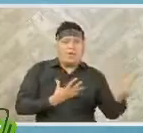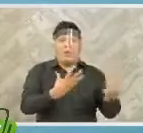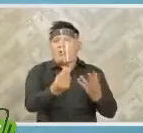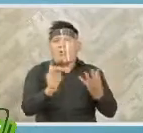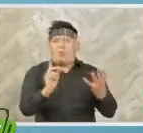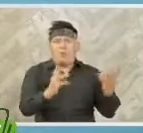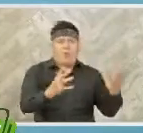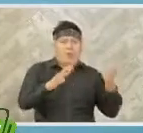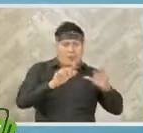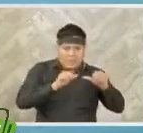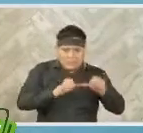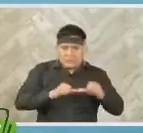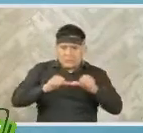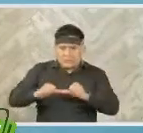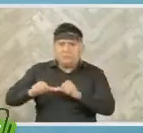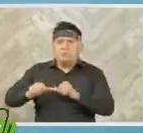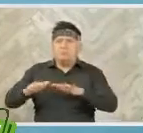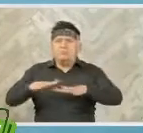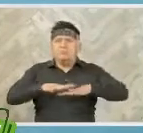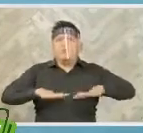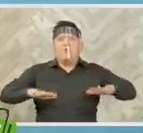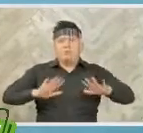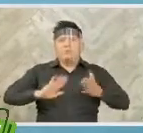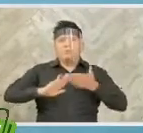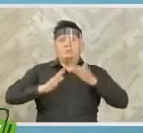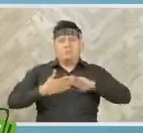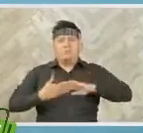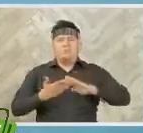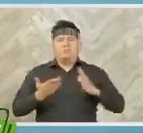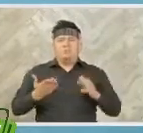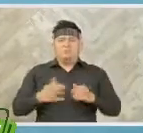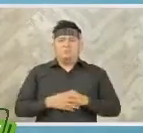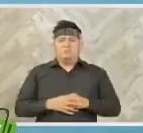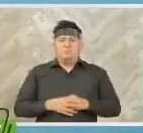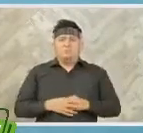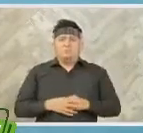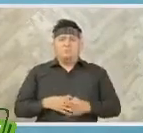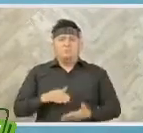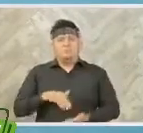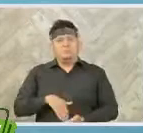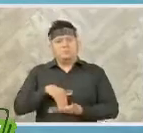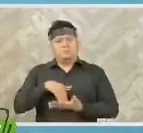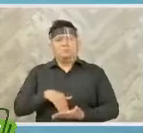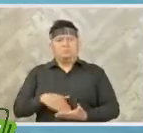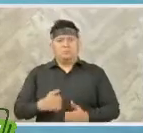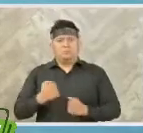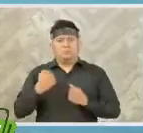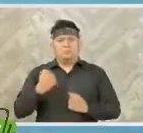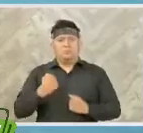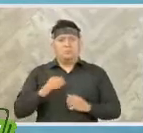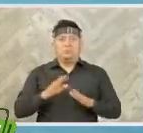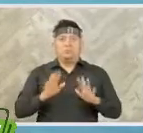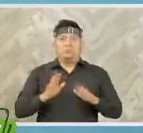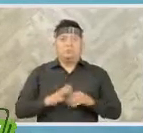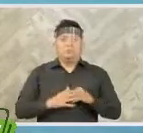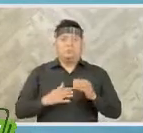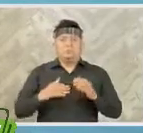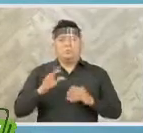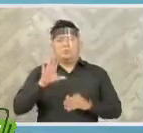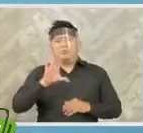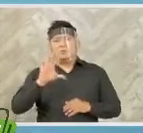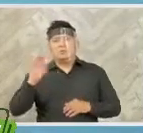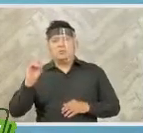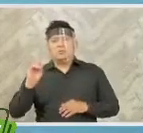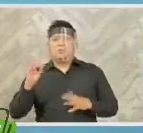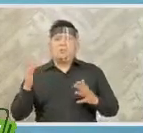sí es posible estabilizar los territorios, no solamente con el pie de fuerza, sino con toda la institucionalidad, con las más de 50 y